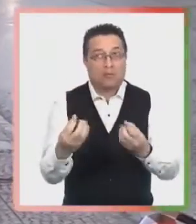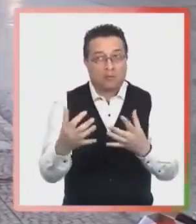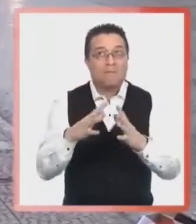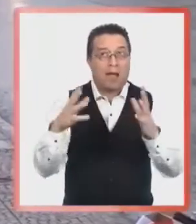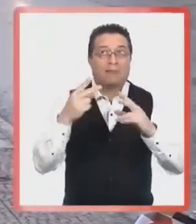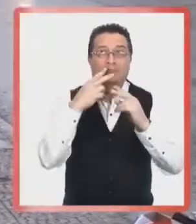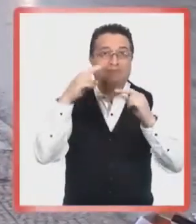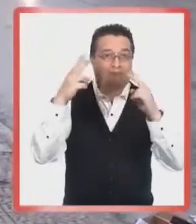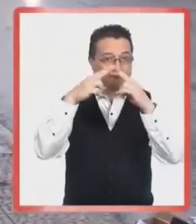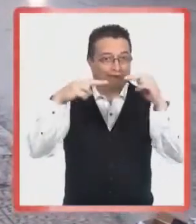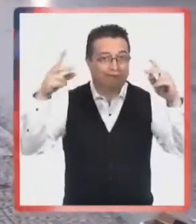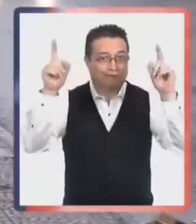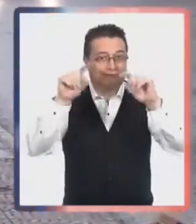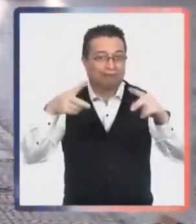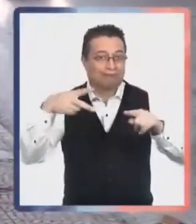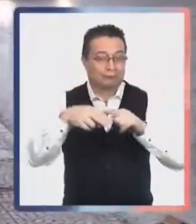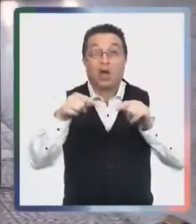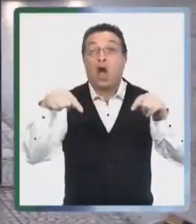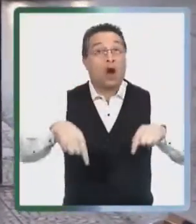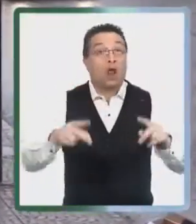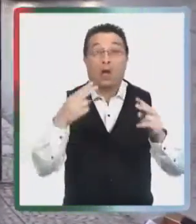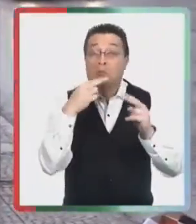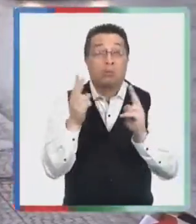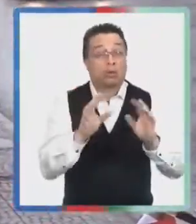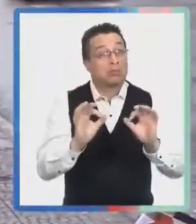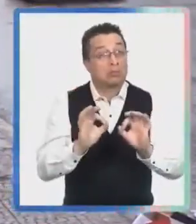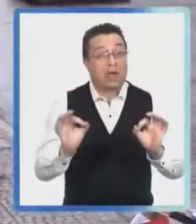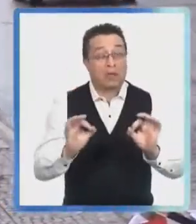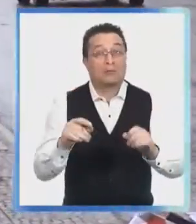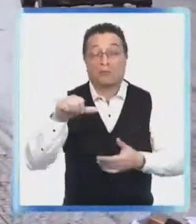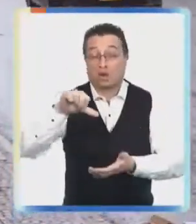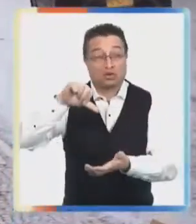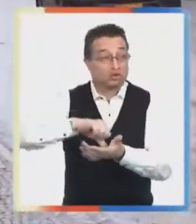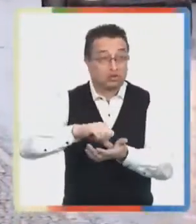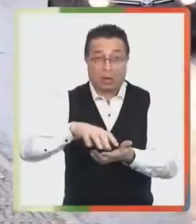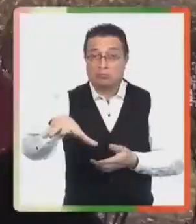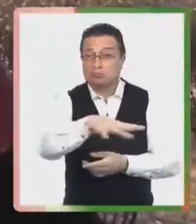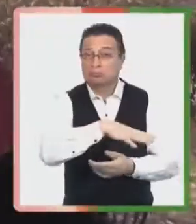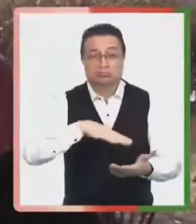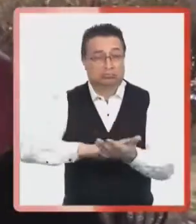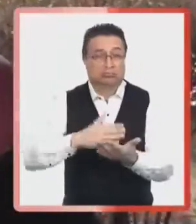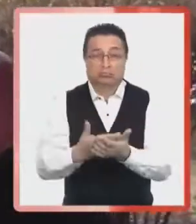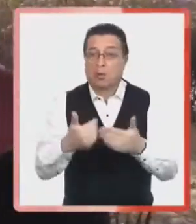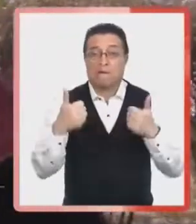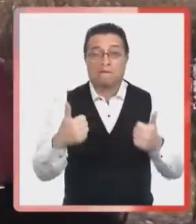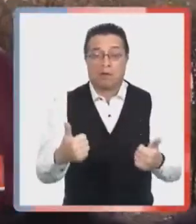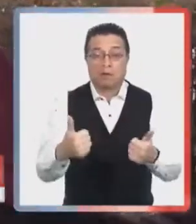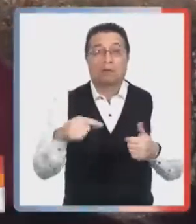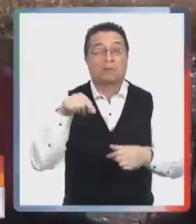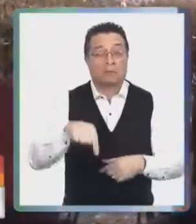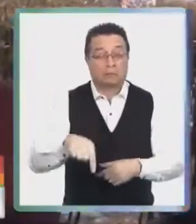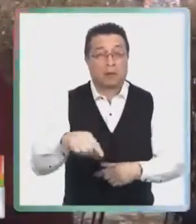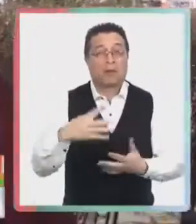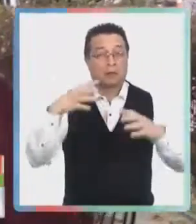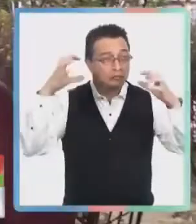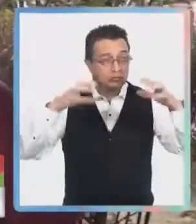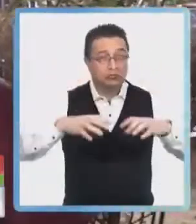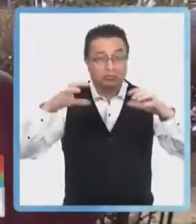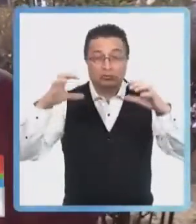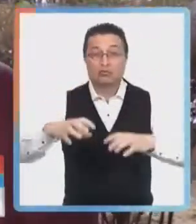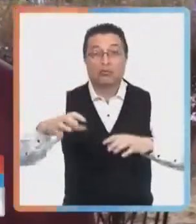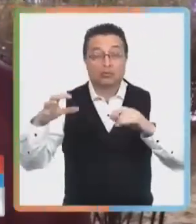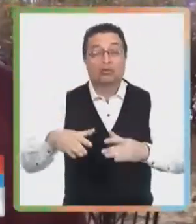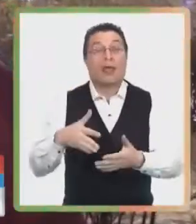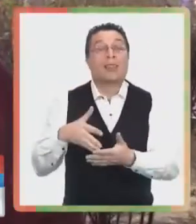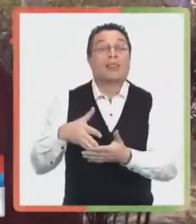general provoca llamados eléctricos, esta vez no estuvo presente. La ciudad se ha comportado bastante bien, han sido precipitaciones